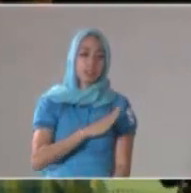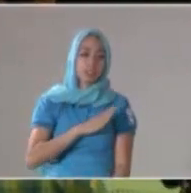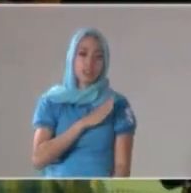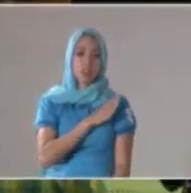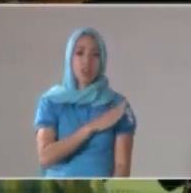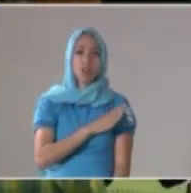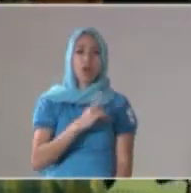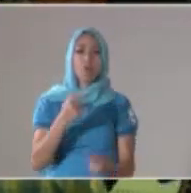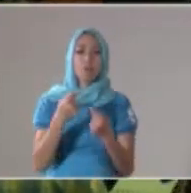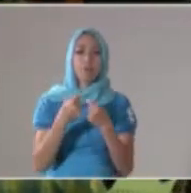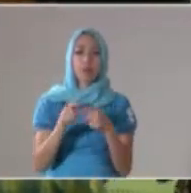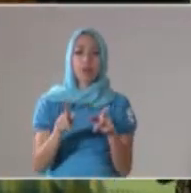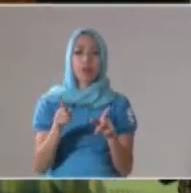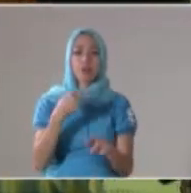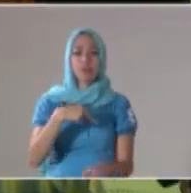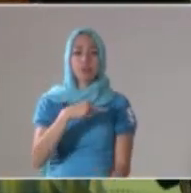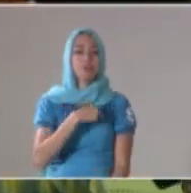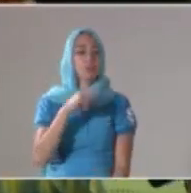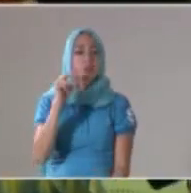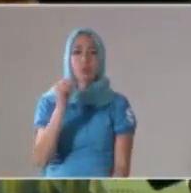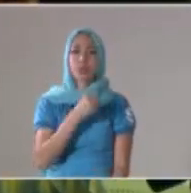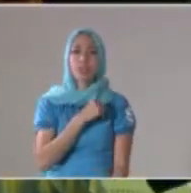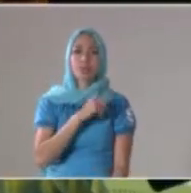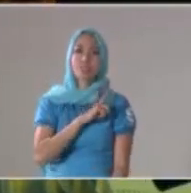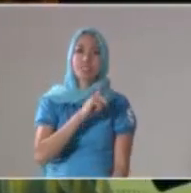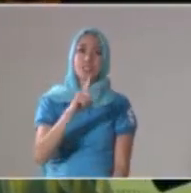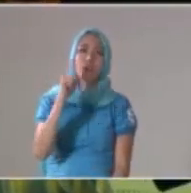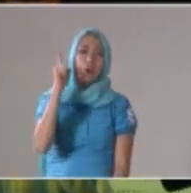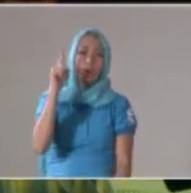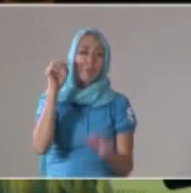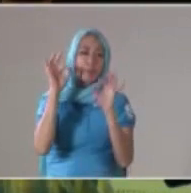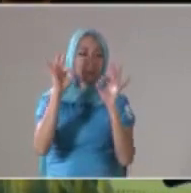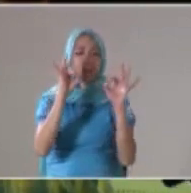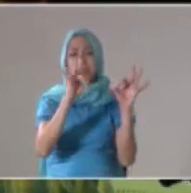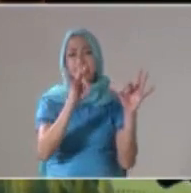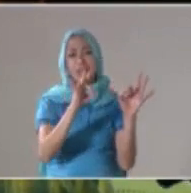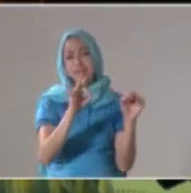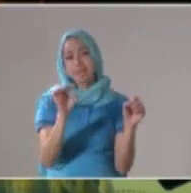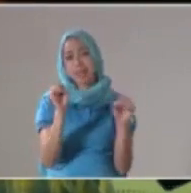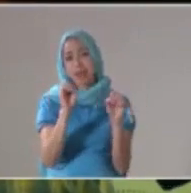no queremos que esto sea una predicación solamente.